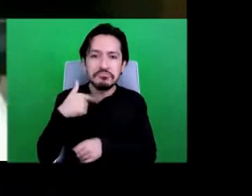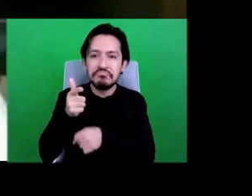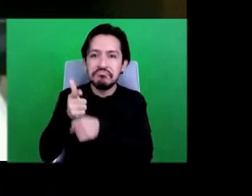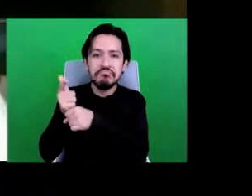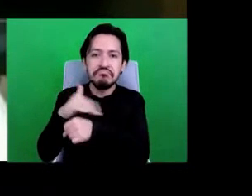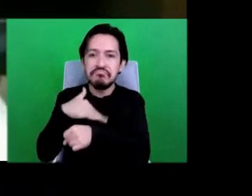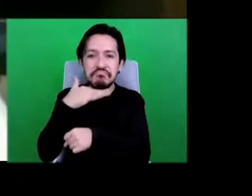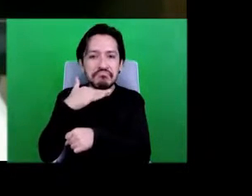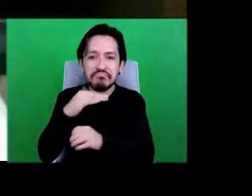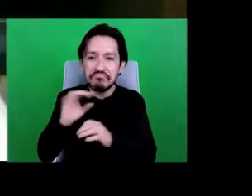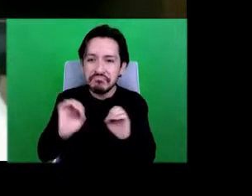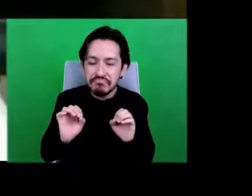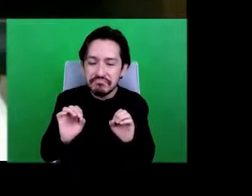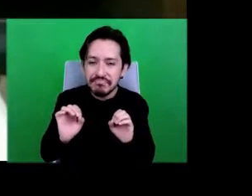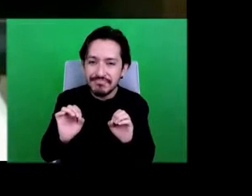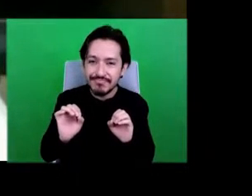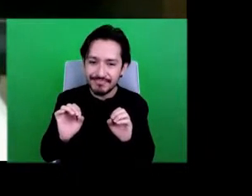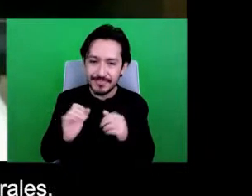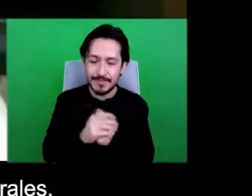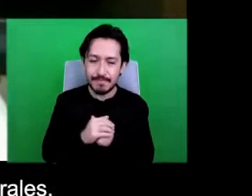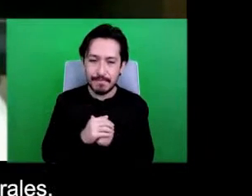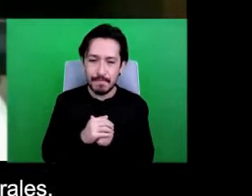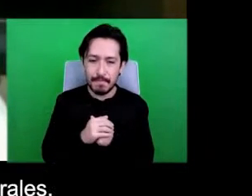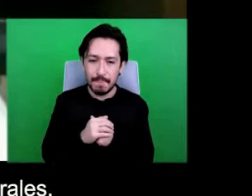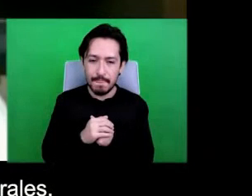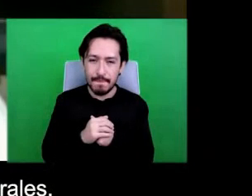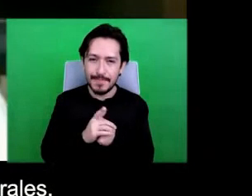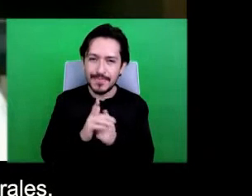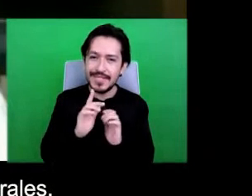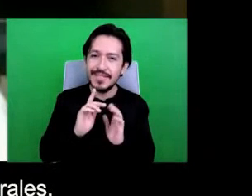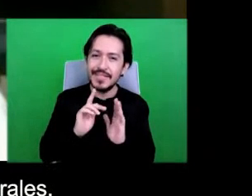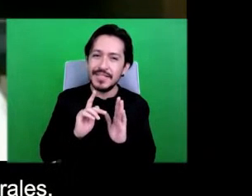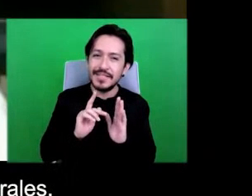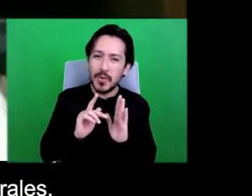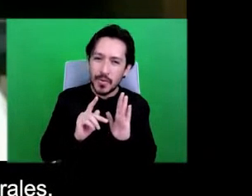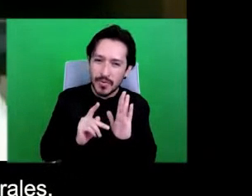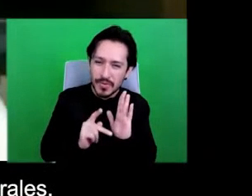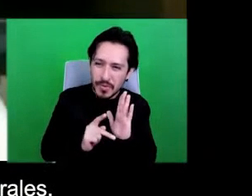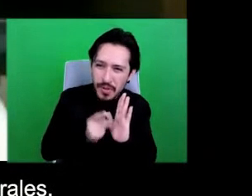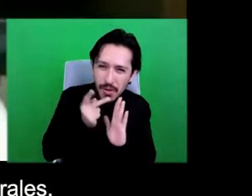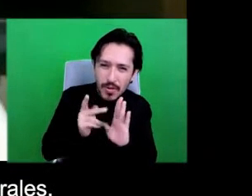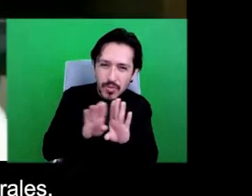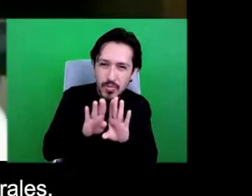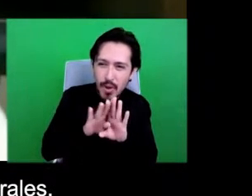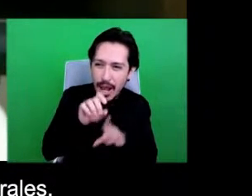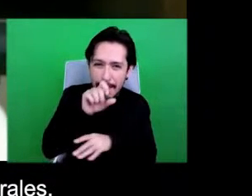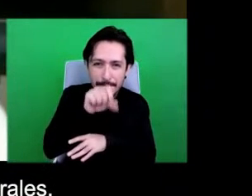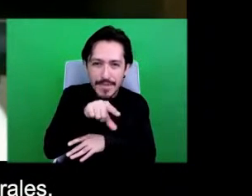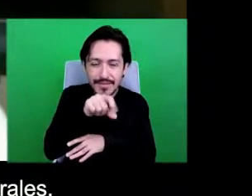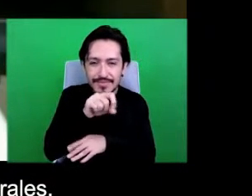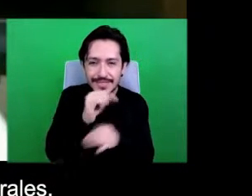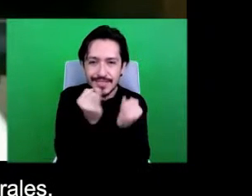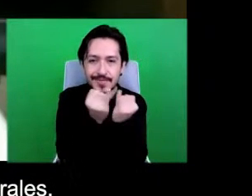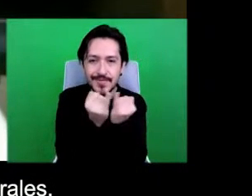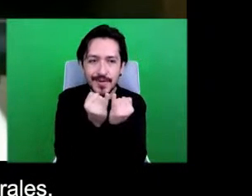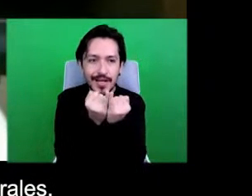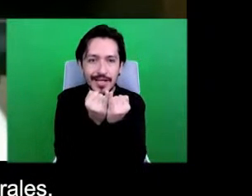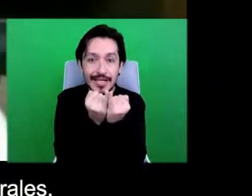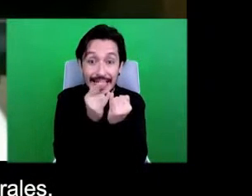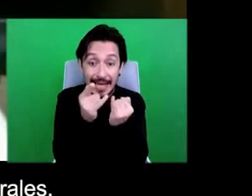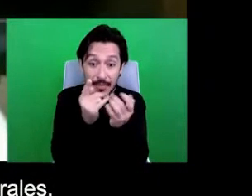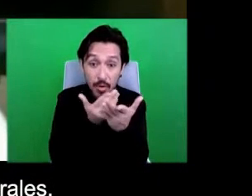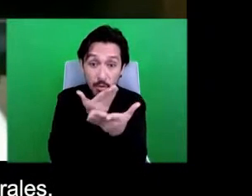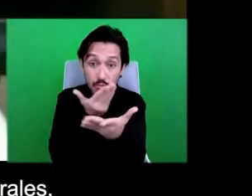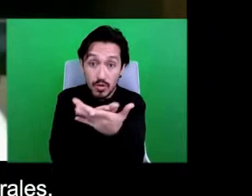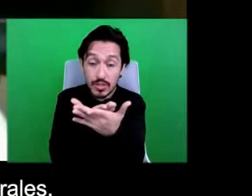otro lado, también se repiten mucho las mismas, que no llegan a municipios las propuestas